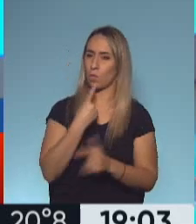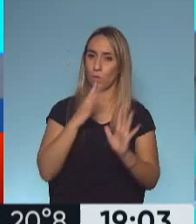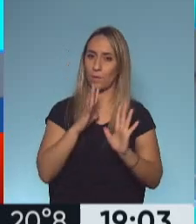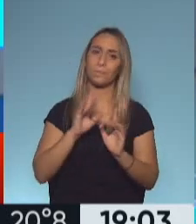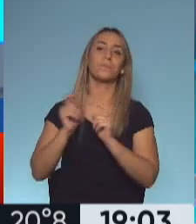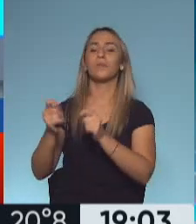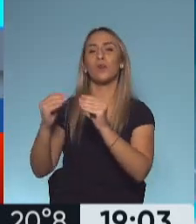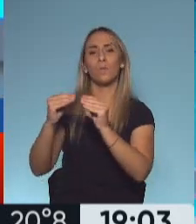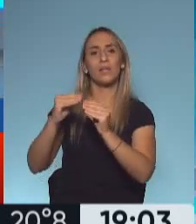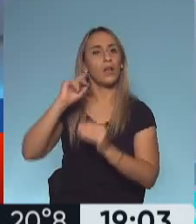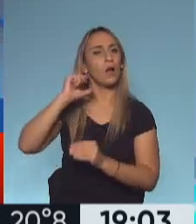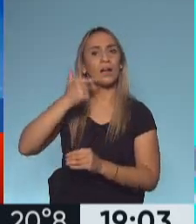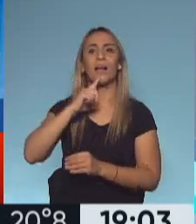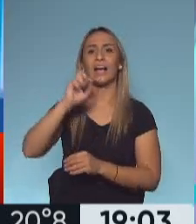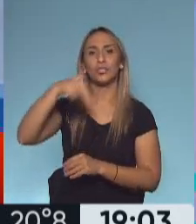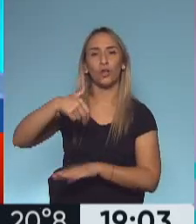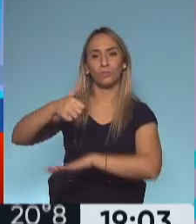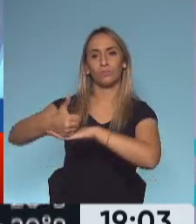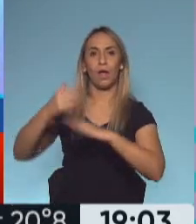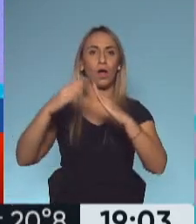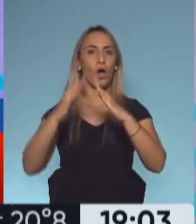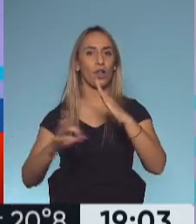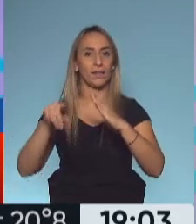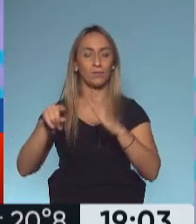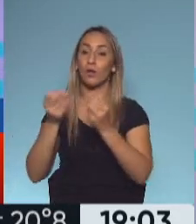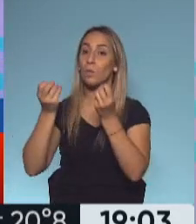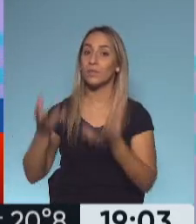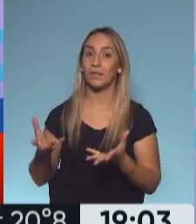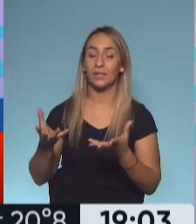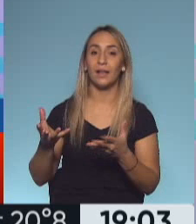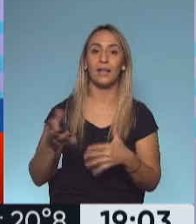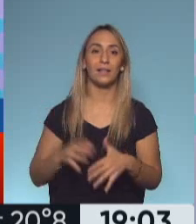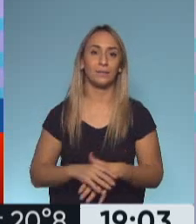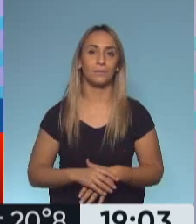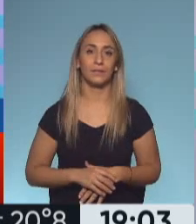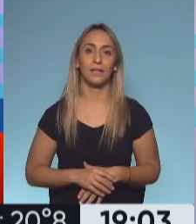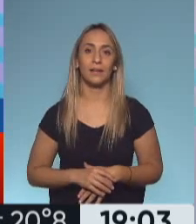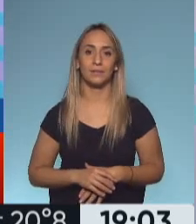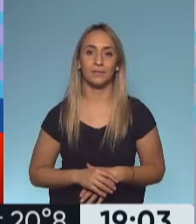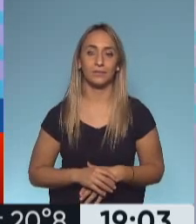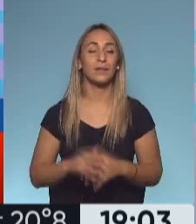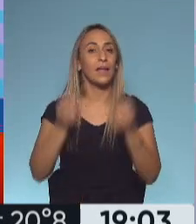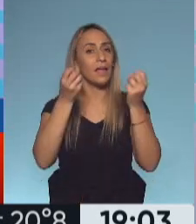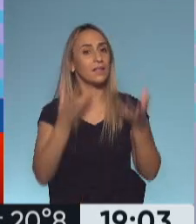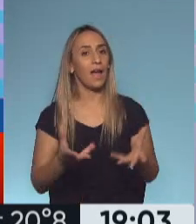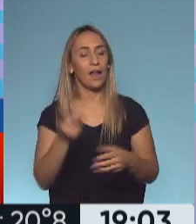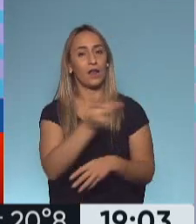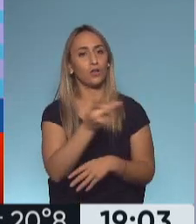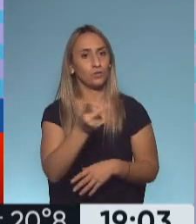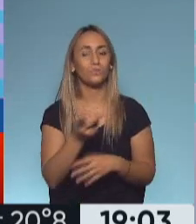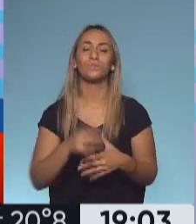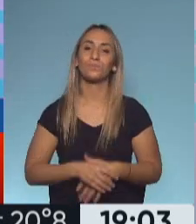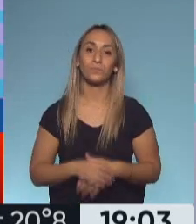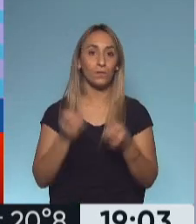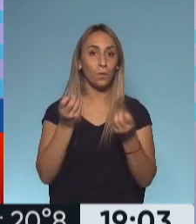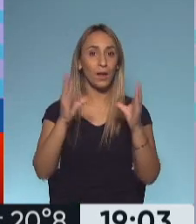responder Gastón Zulay desde la Quinta de Olivos. ¿Te parece? Gastón, ¿cómo estás? ¿Qué tal? Felicitas, Ariel, para todos. Muy buenas noches.